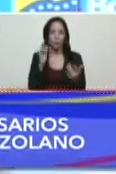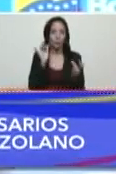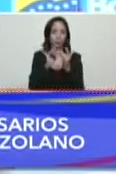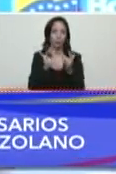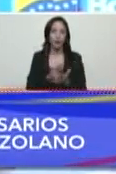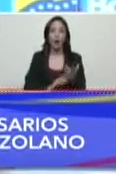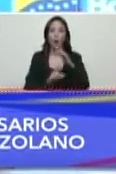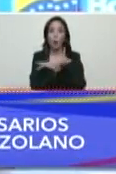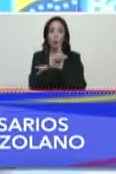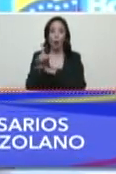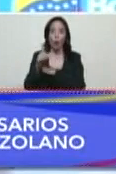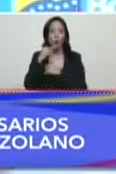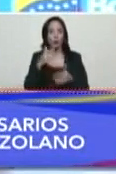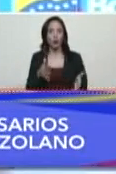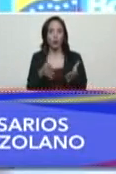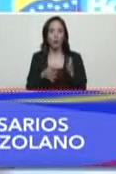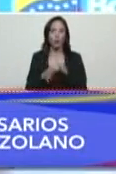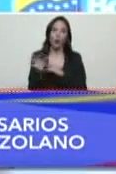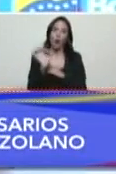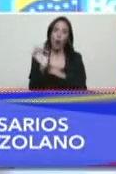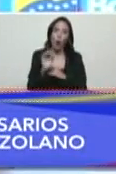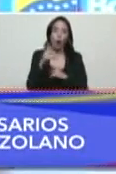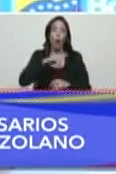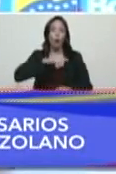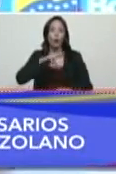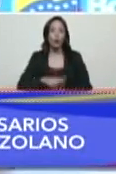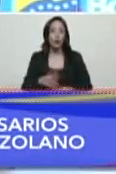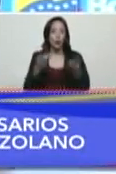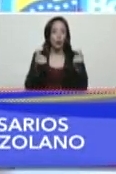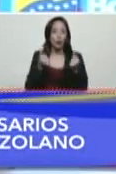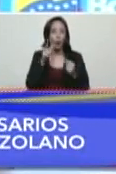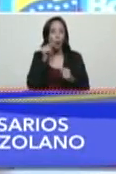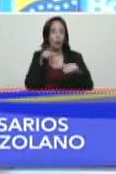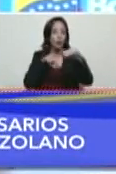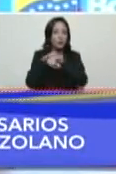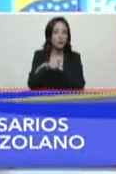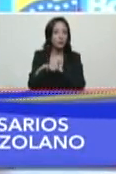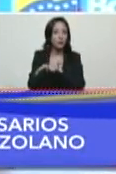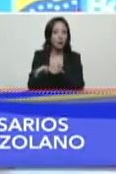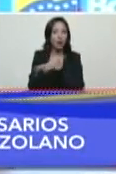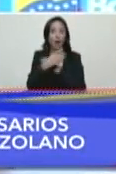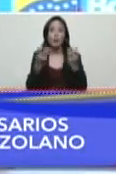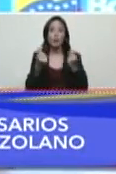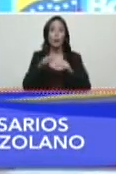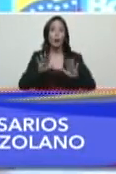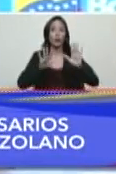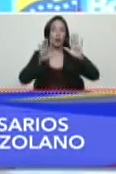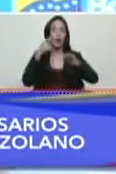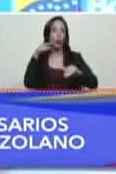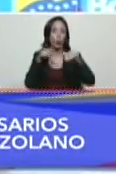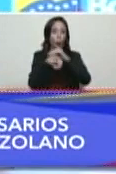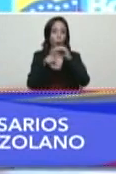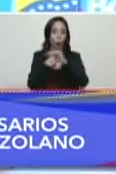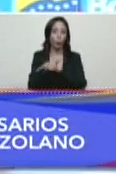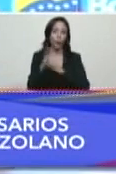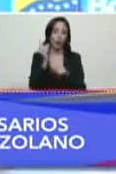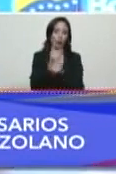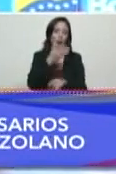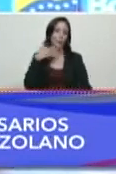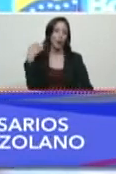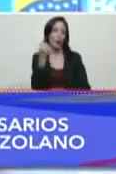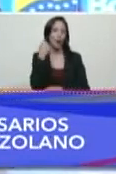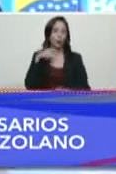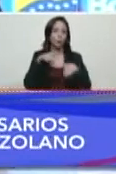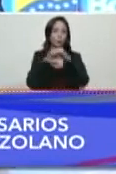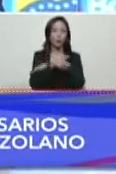1-1 quedaron. O si ganó el Juventus y Cristiano Ronaldo metió un gol. Metió el 10º gol de la temporada. Es el máximo goleador de la